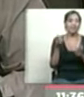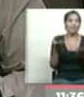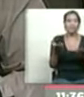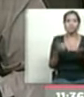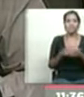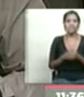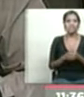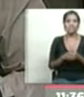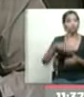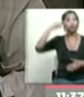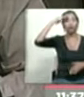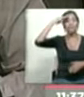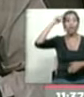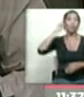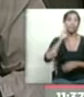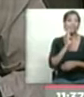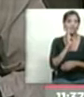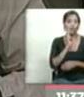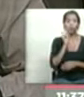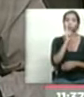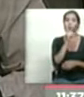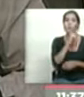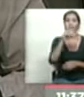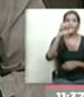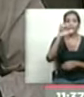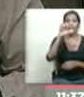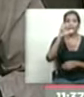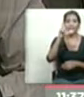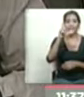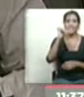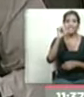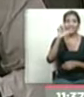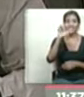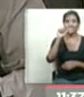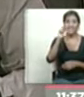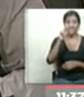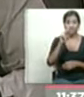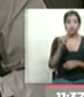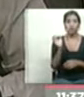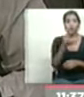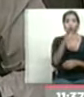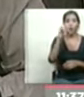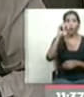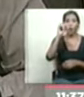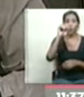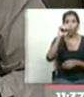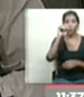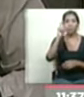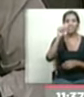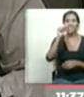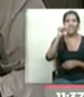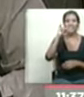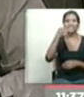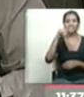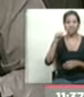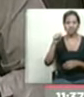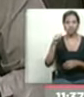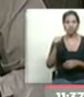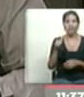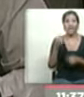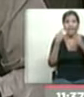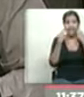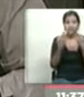de ese soldado bolivariano llamado Eliezer Otaiza? Hay que ver cómo de la